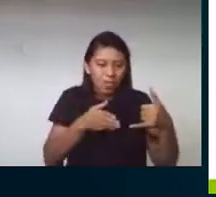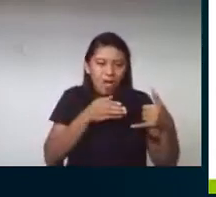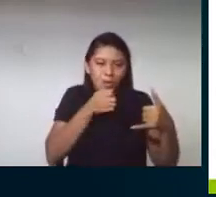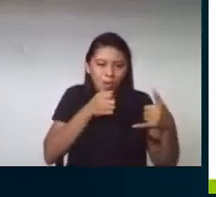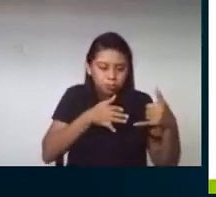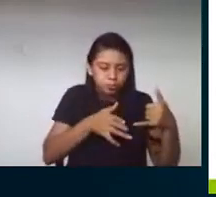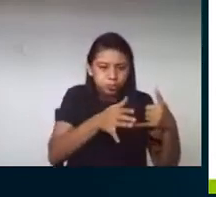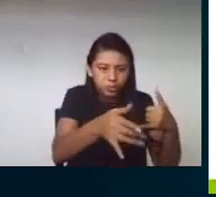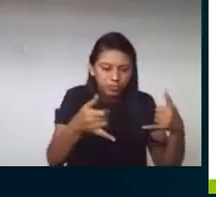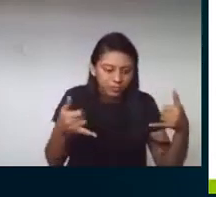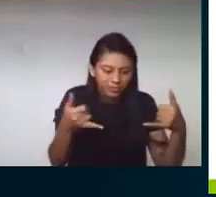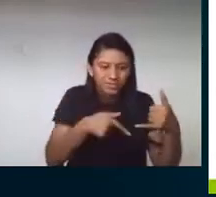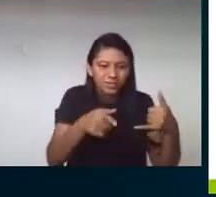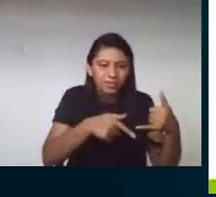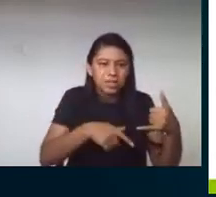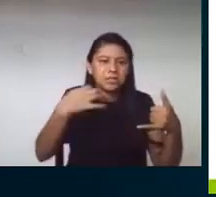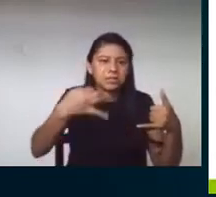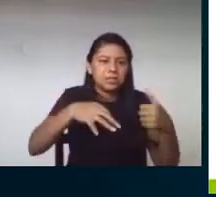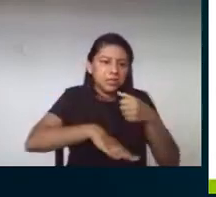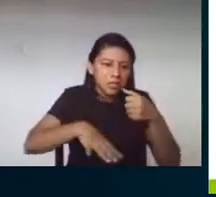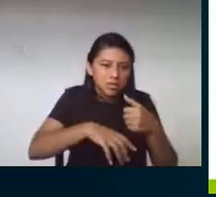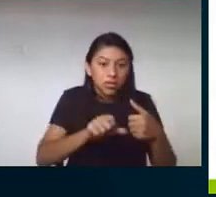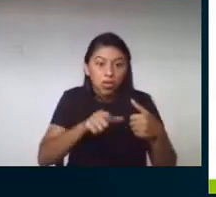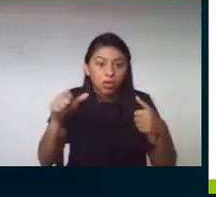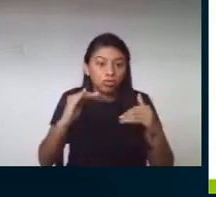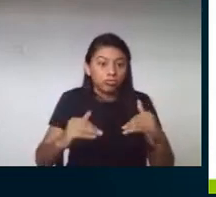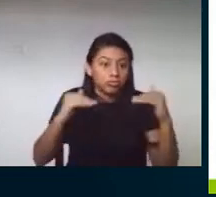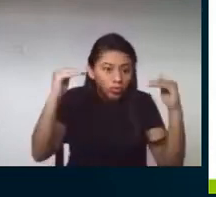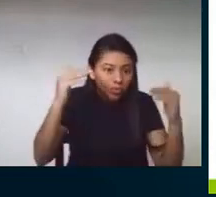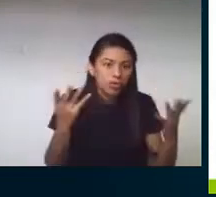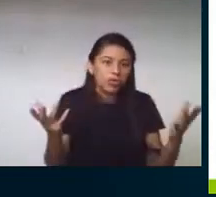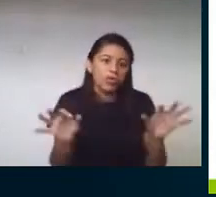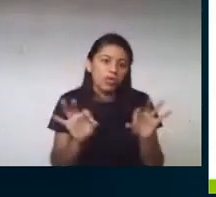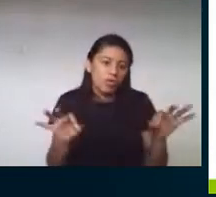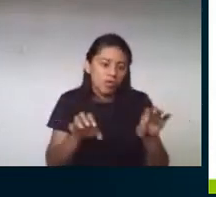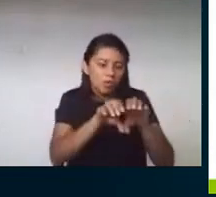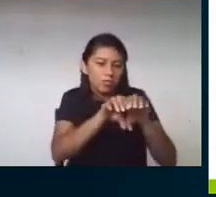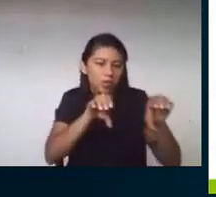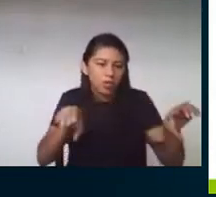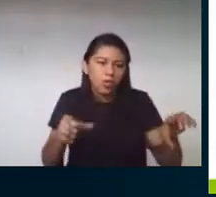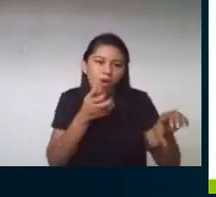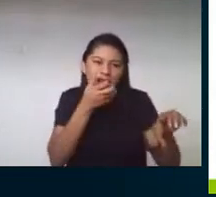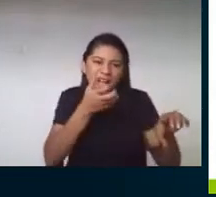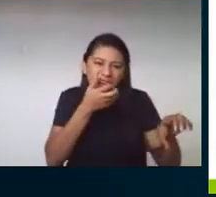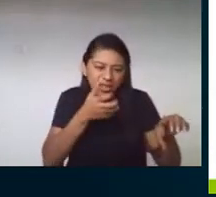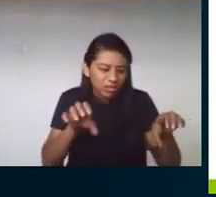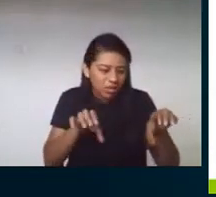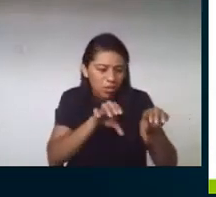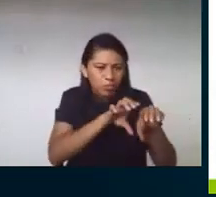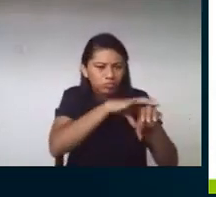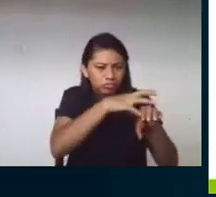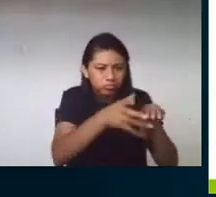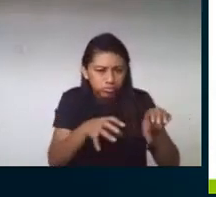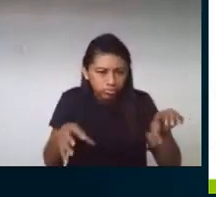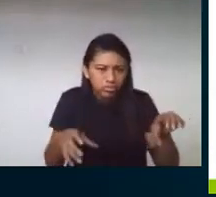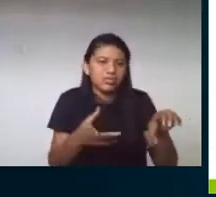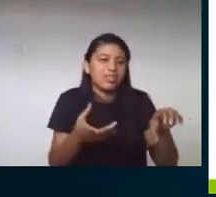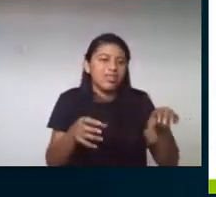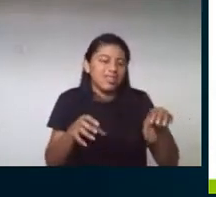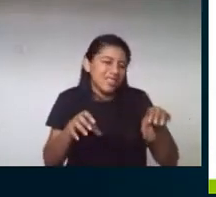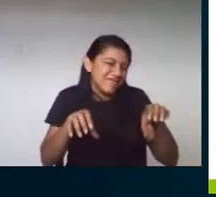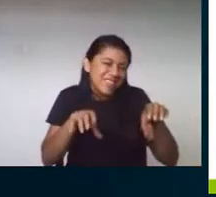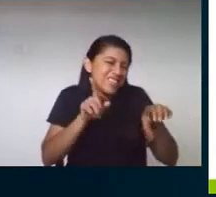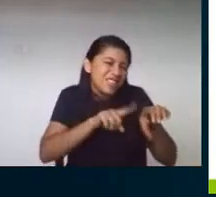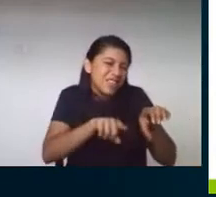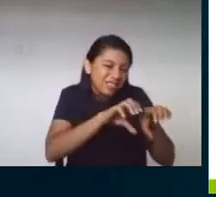en líneas de tubería. Si hay, por ejemplo, calentamiento en algunas unidades, información sobre los cambios